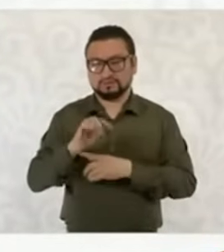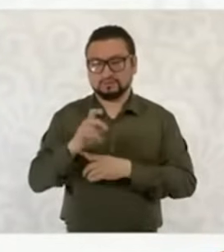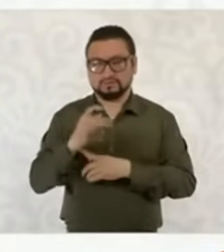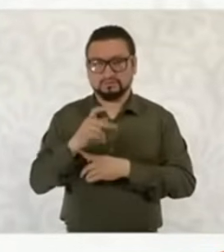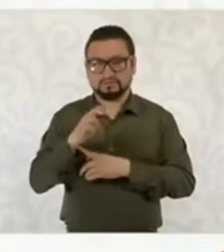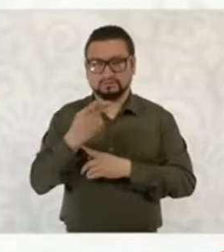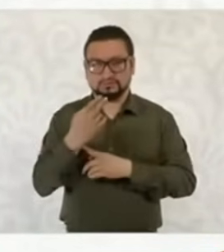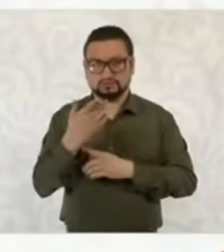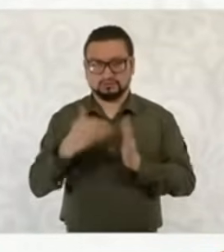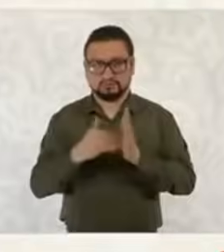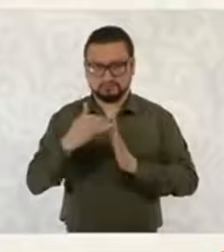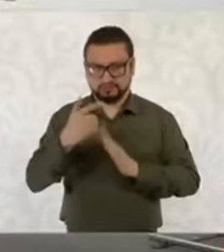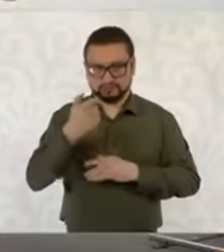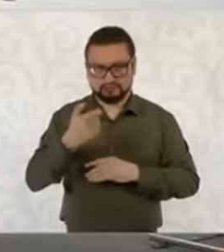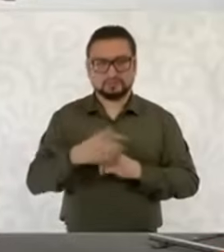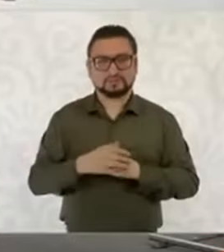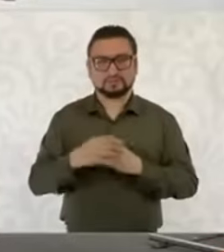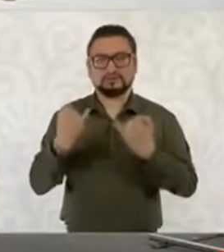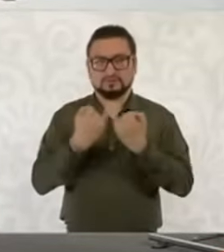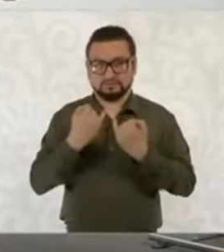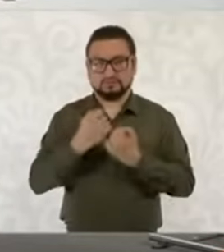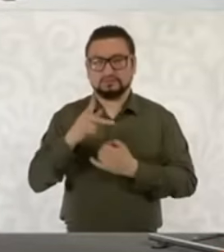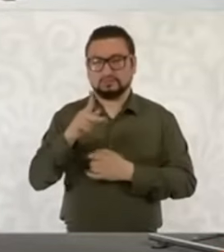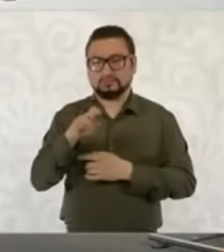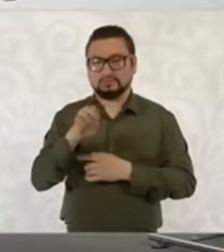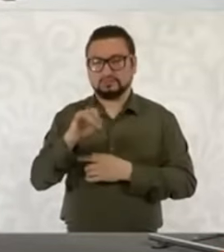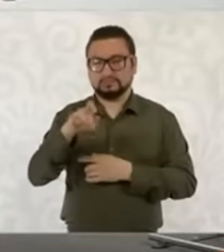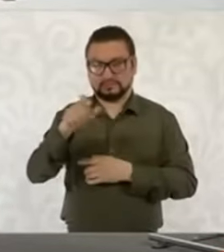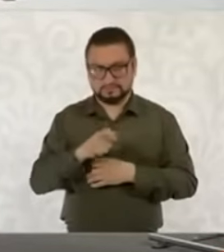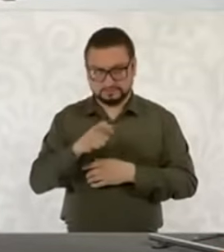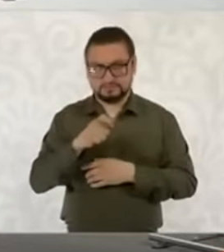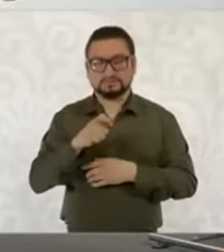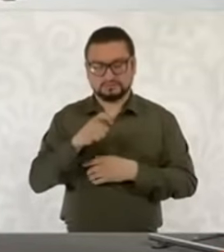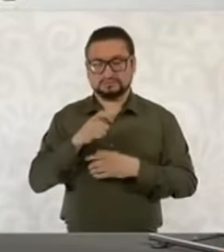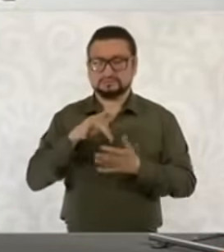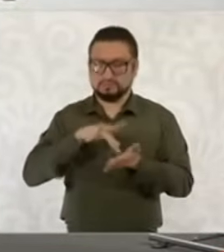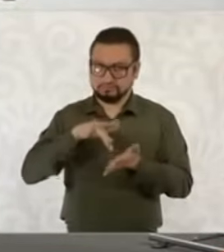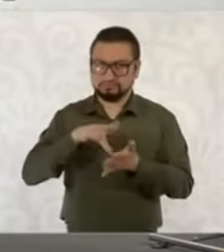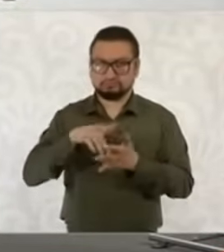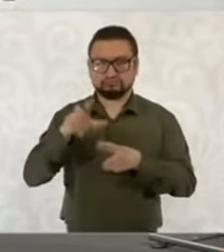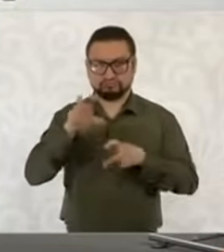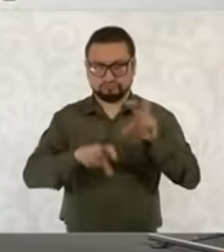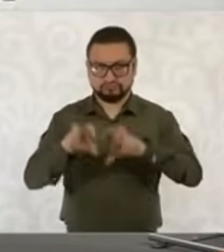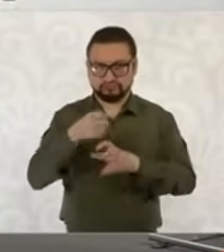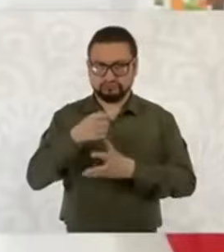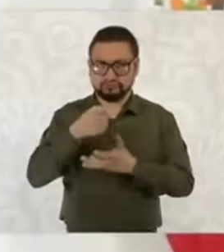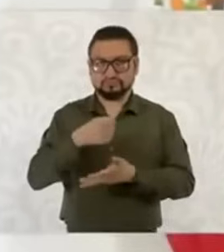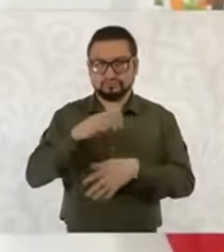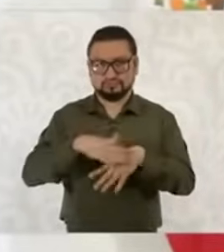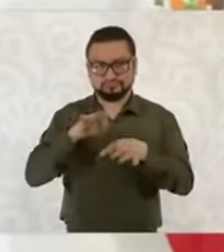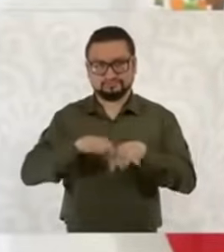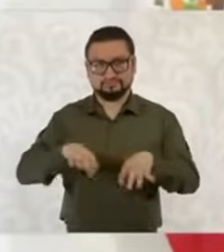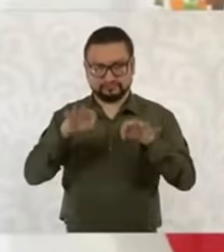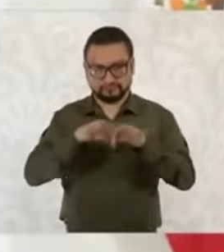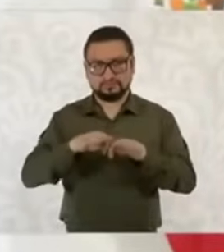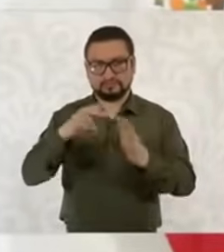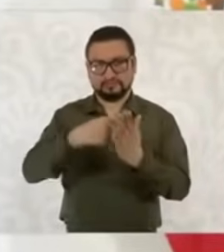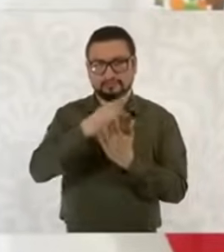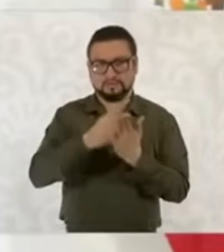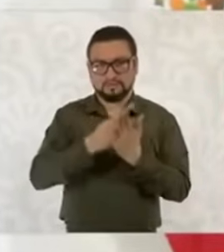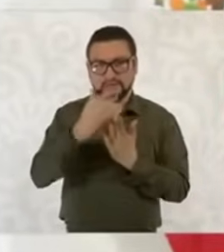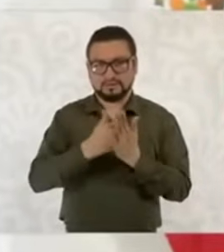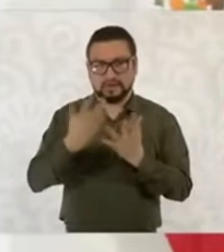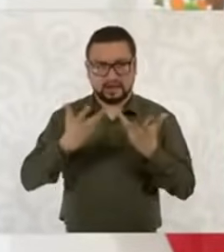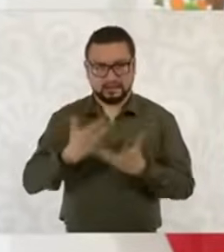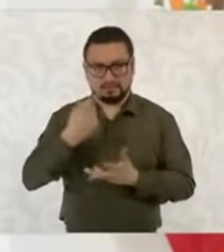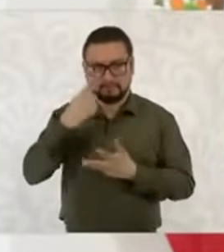25,000 millones de pesos. La inversión de Pemex va a ser muy importante. Aquí se anunció este programa, este plan de acción para